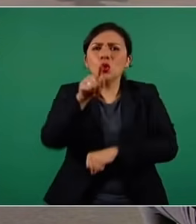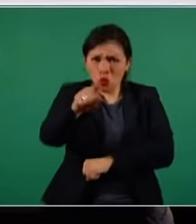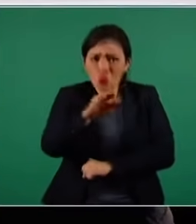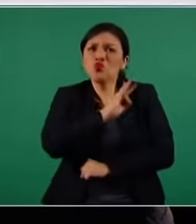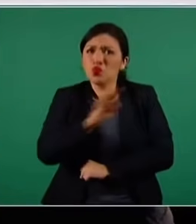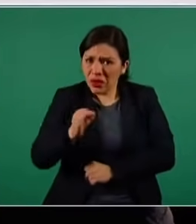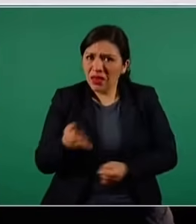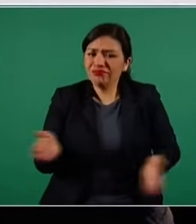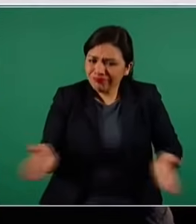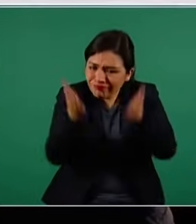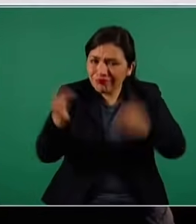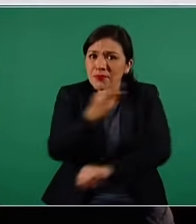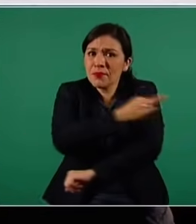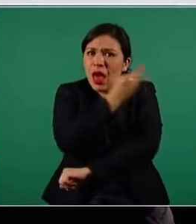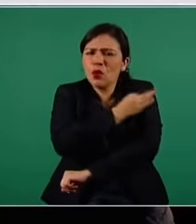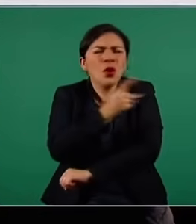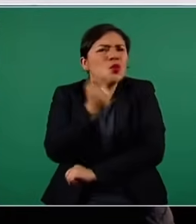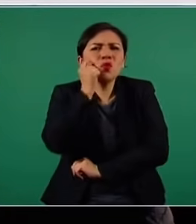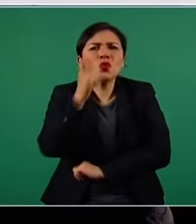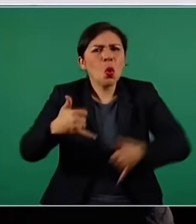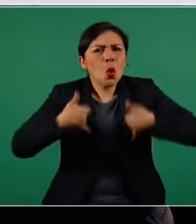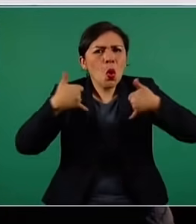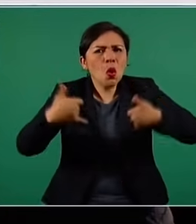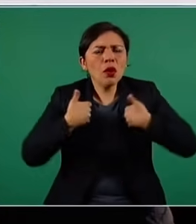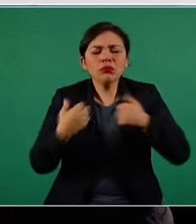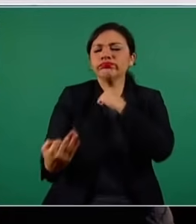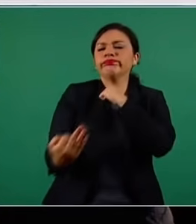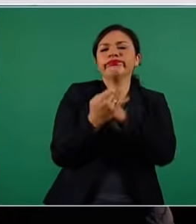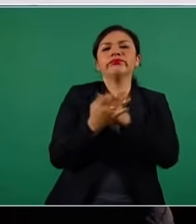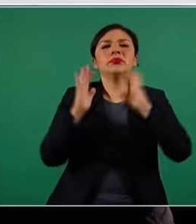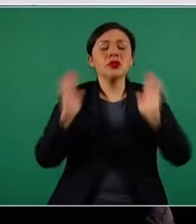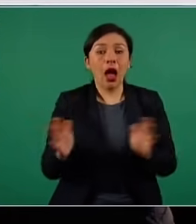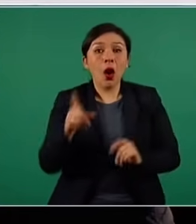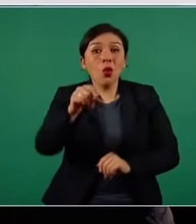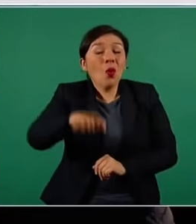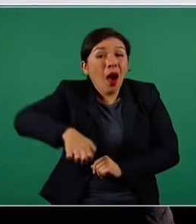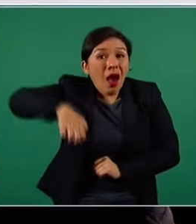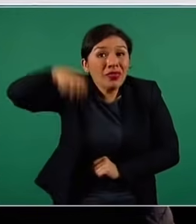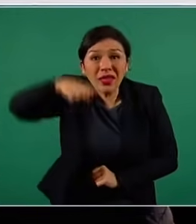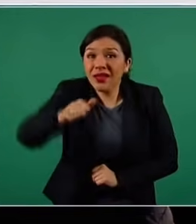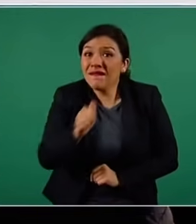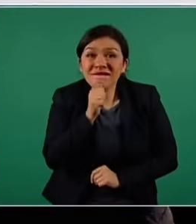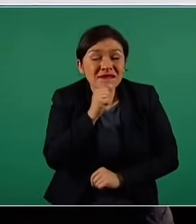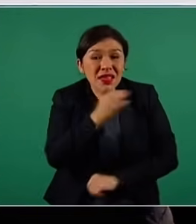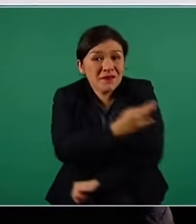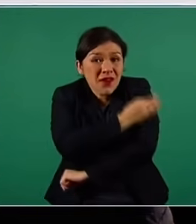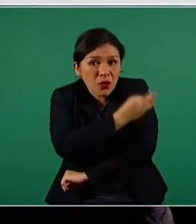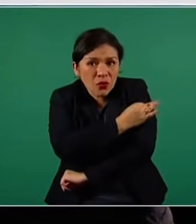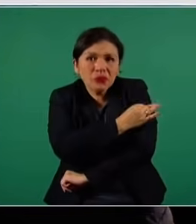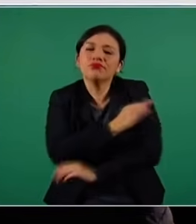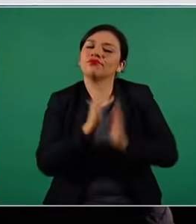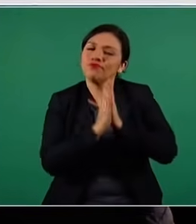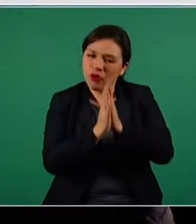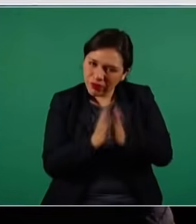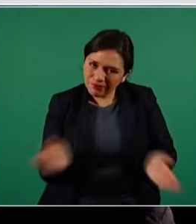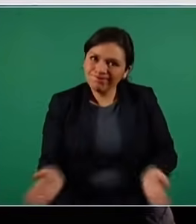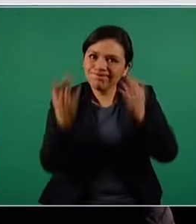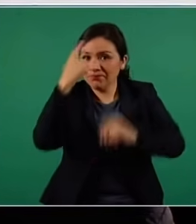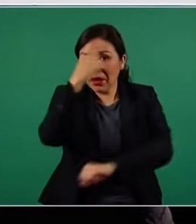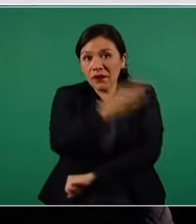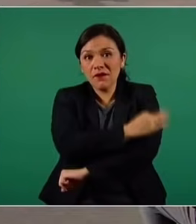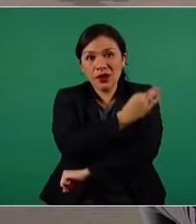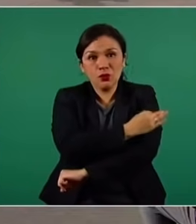se beneficia de tener vacuna si usted tiene más edad y no se ha vacunado vacunarse por favor